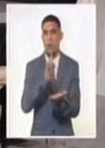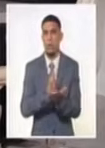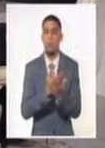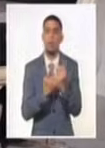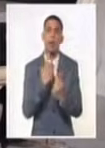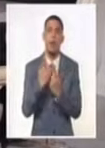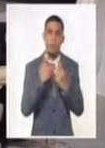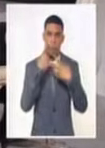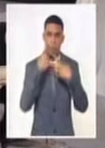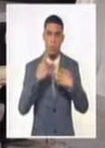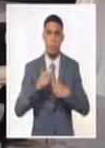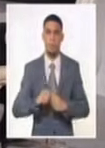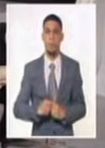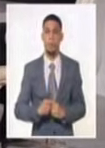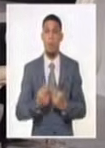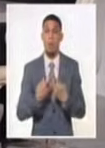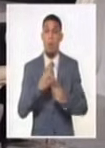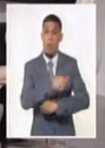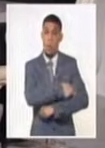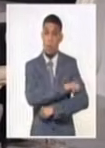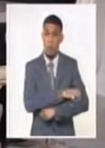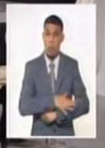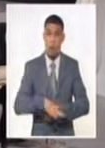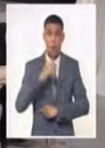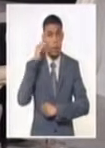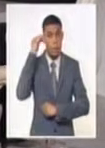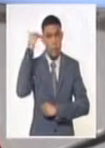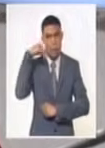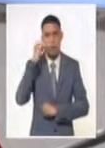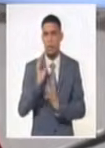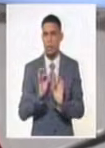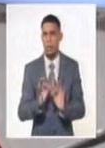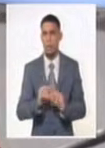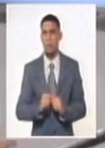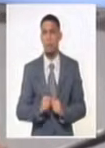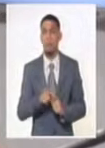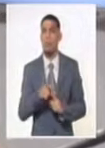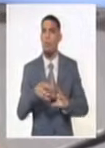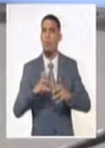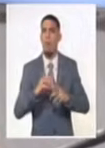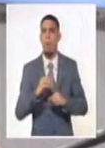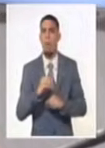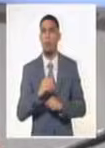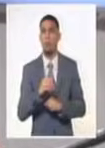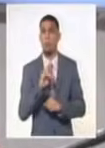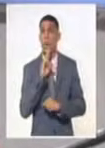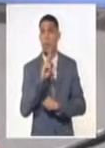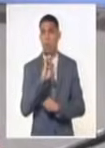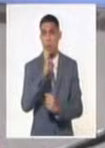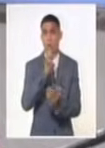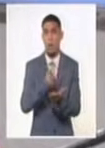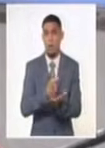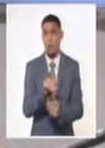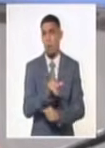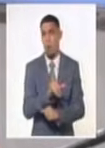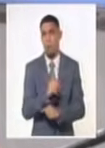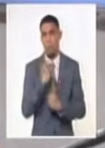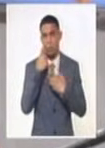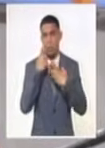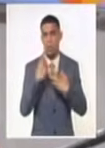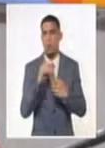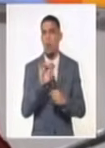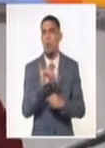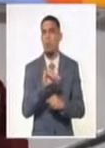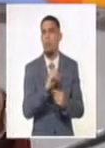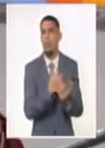la gente sabe y apuesta por eso, ¿no? Y entonces esa es una variante y esa es una respuesta educativa también, aunque no lo veamos así. Y entonces el hecho